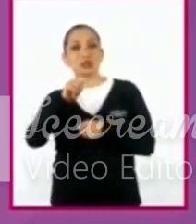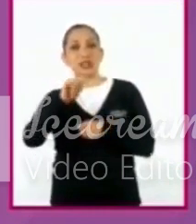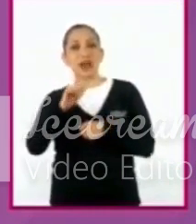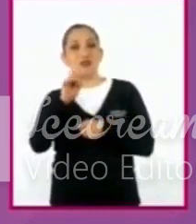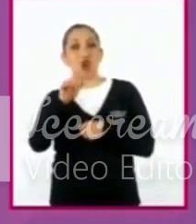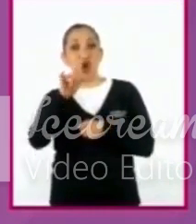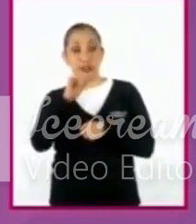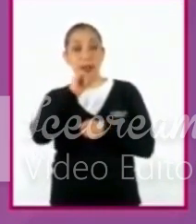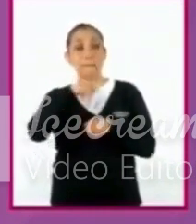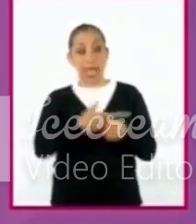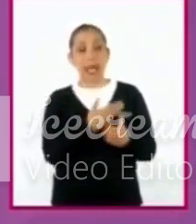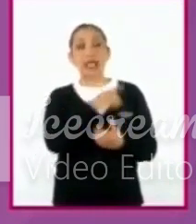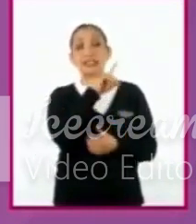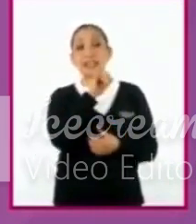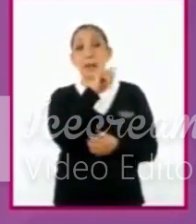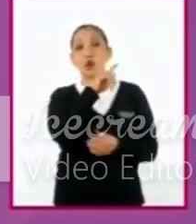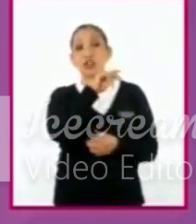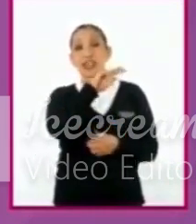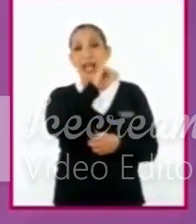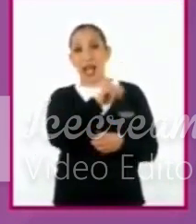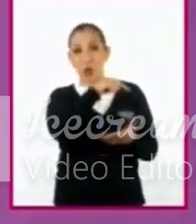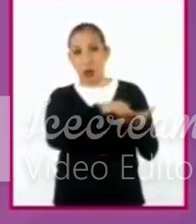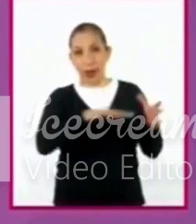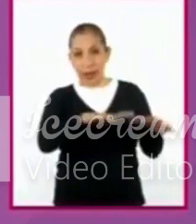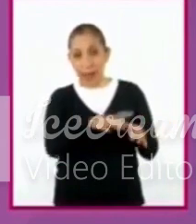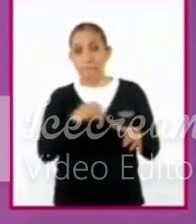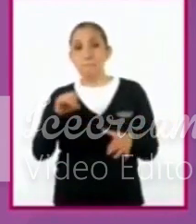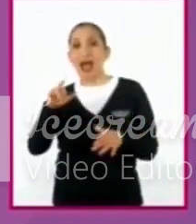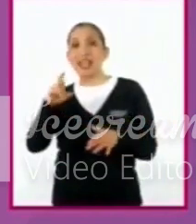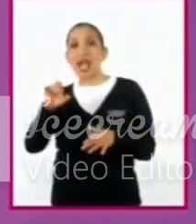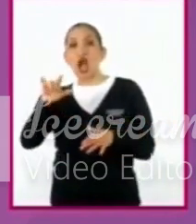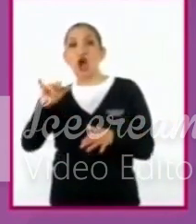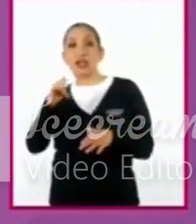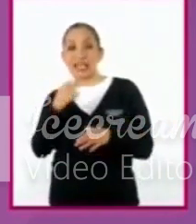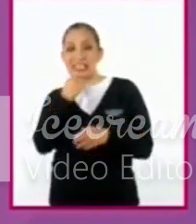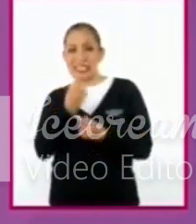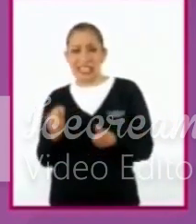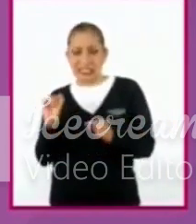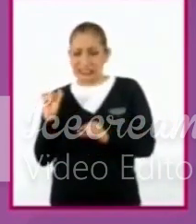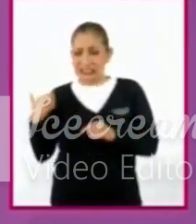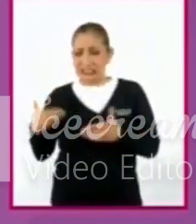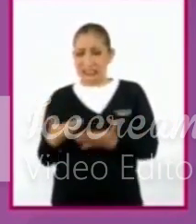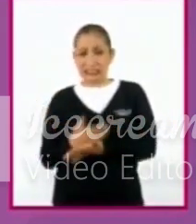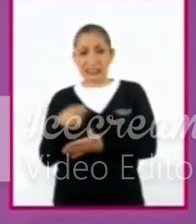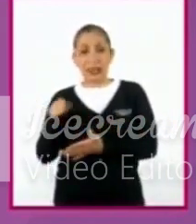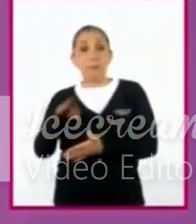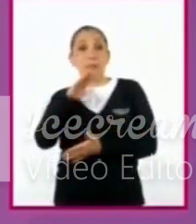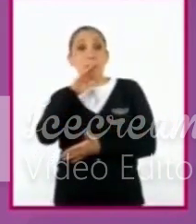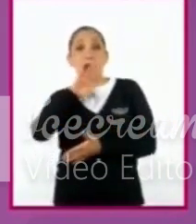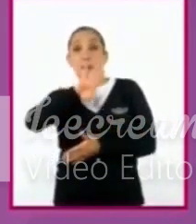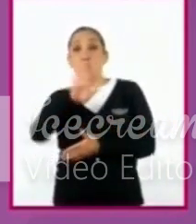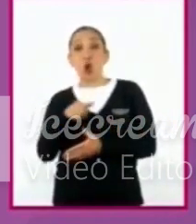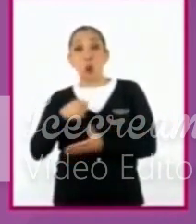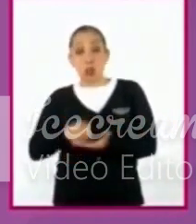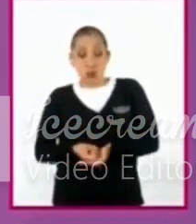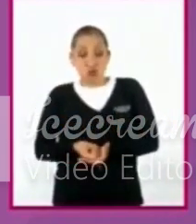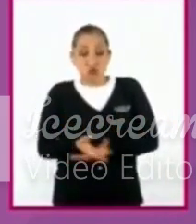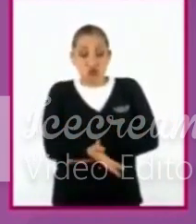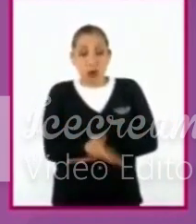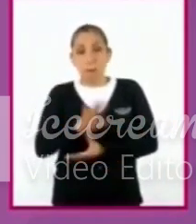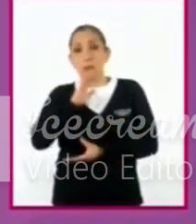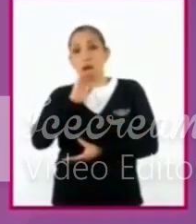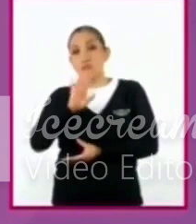indios también de la nación zapoteca. Mi hermana María Longinos, niña recién nacida, pues mi madre murió al dar la luz,